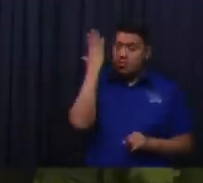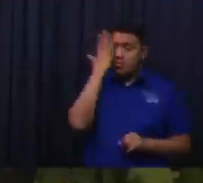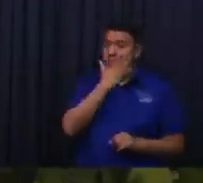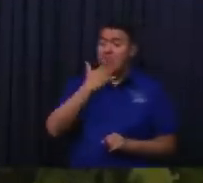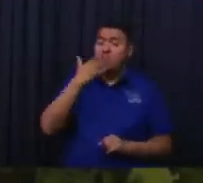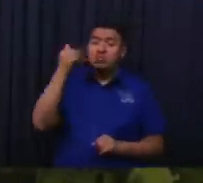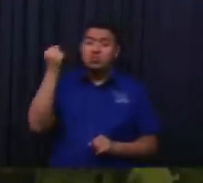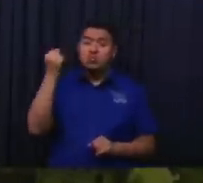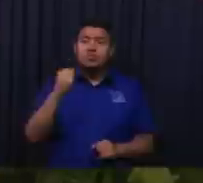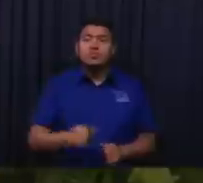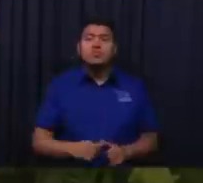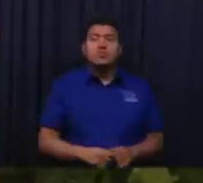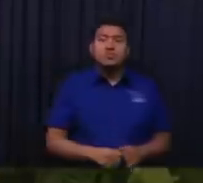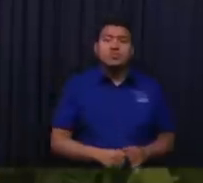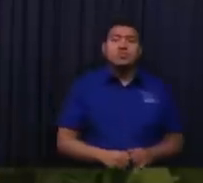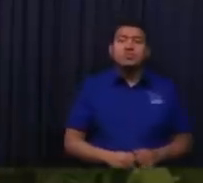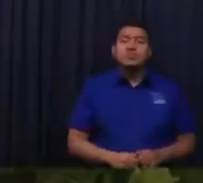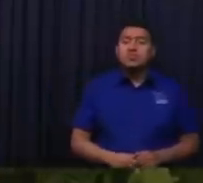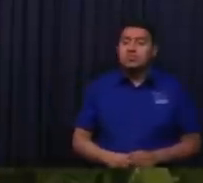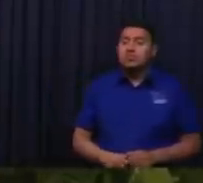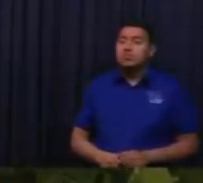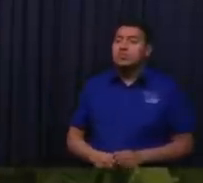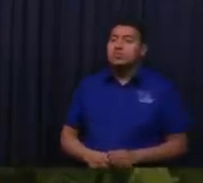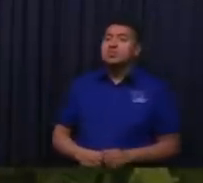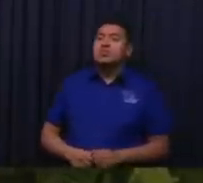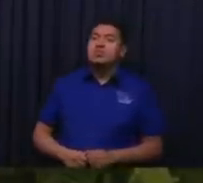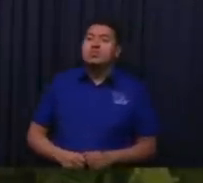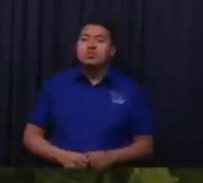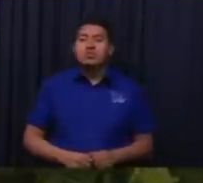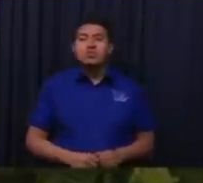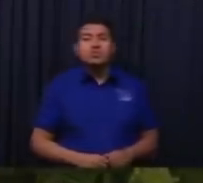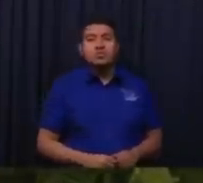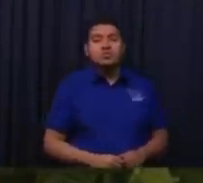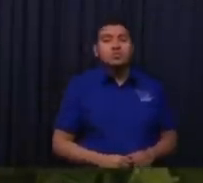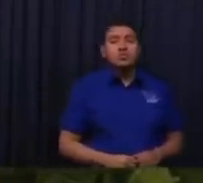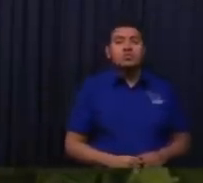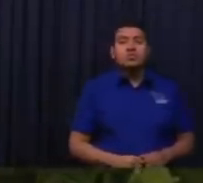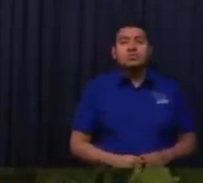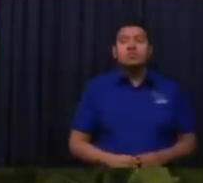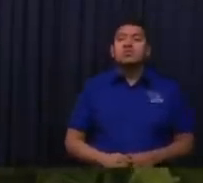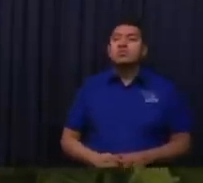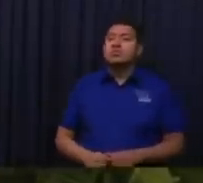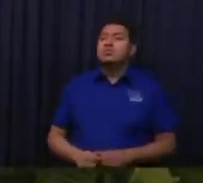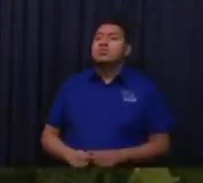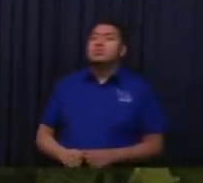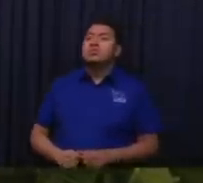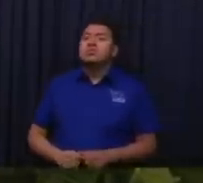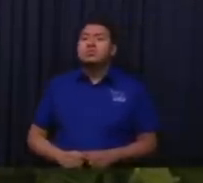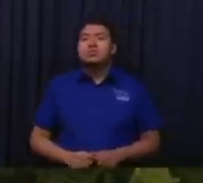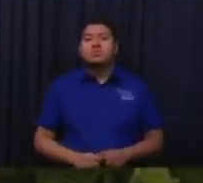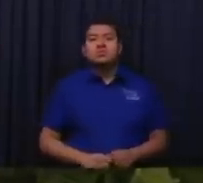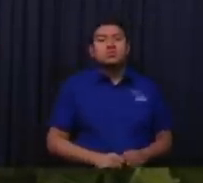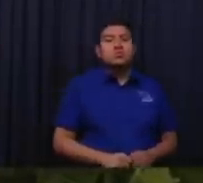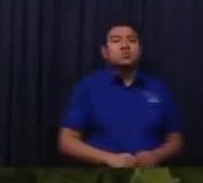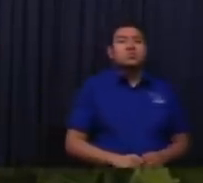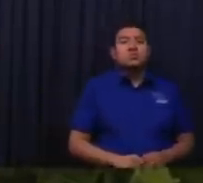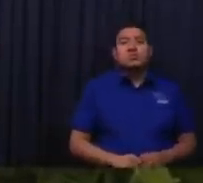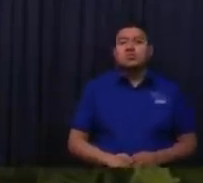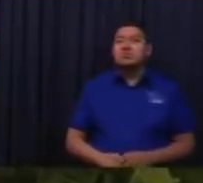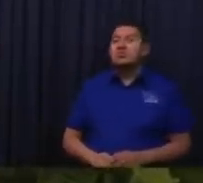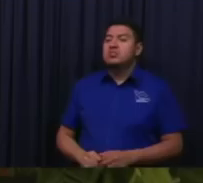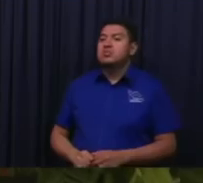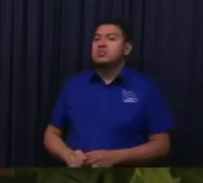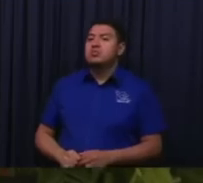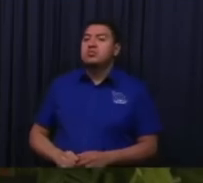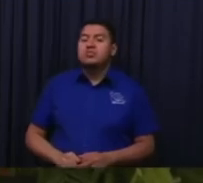Señor, necesito de ti en mi vida. Si les podemos atender por acá. Allá viene otra familia completa. Gloria